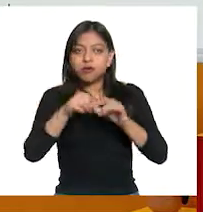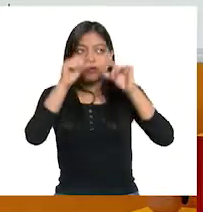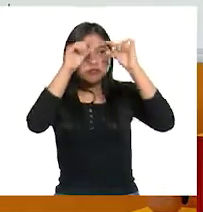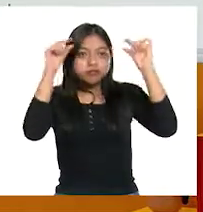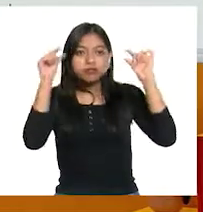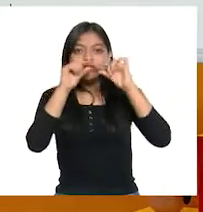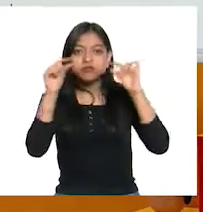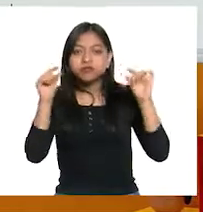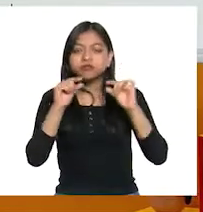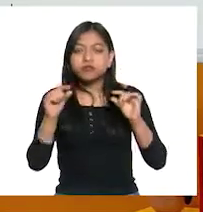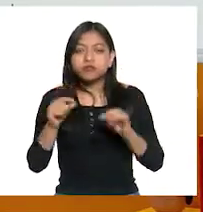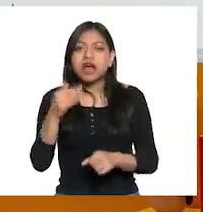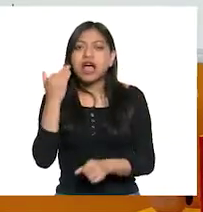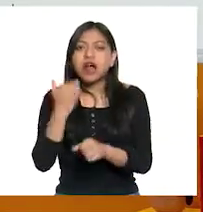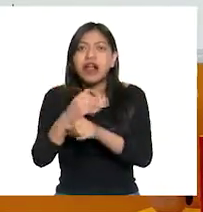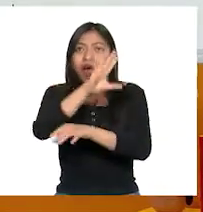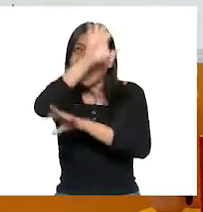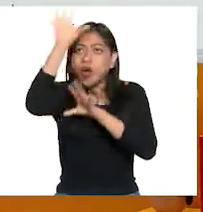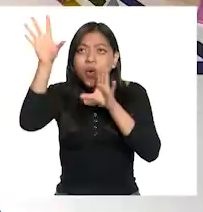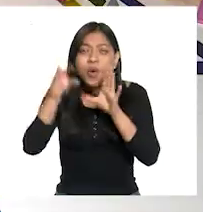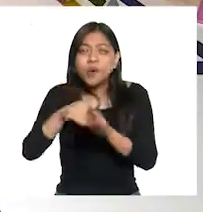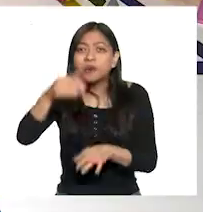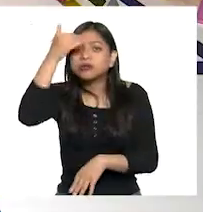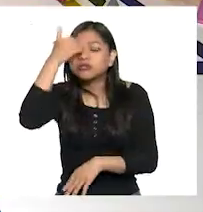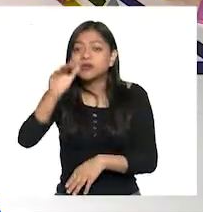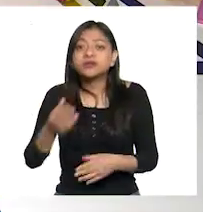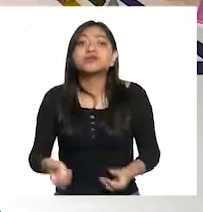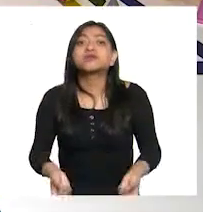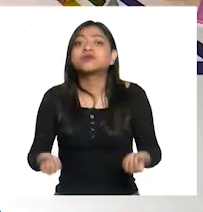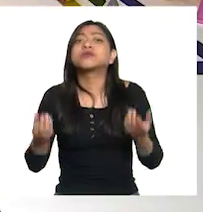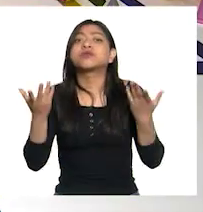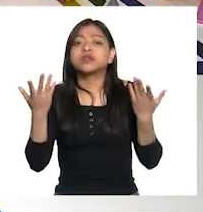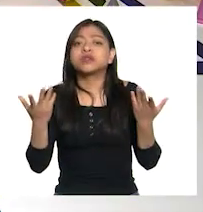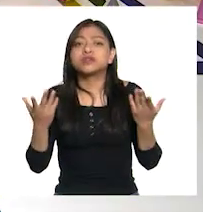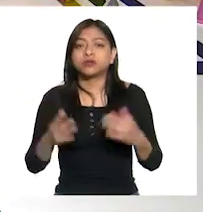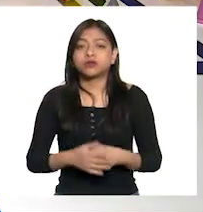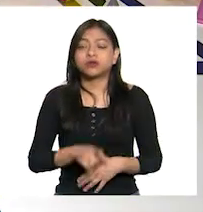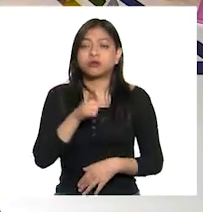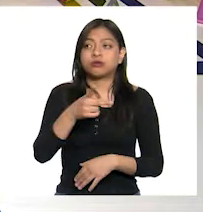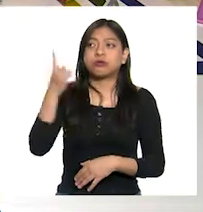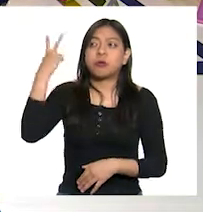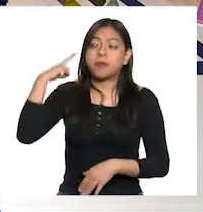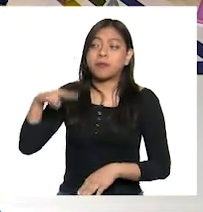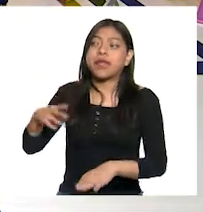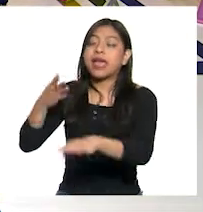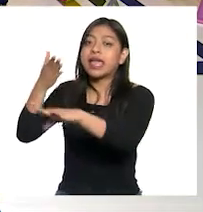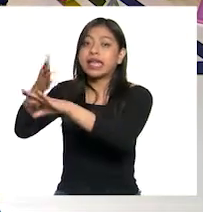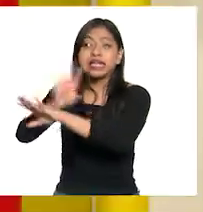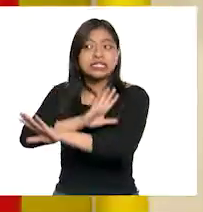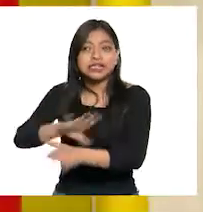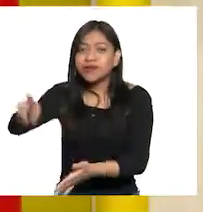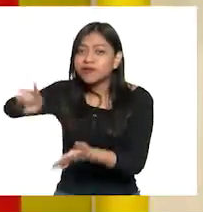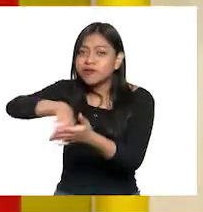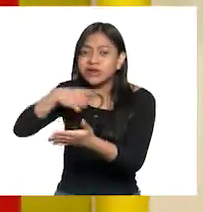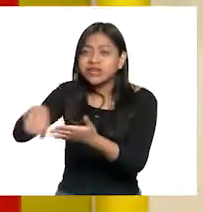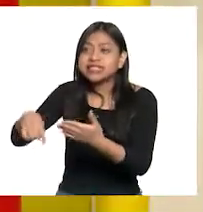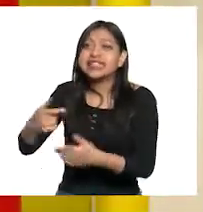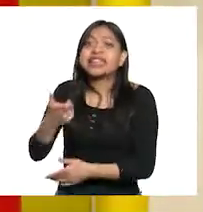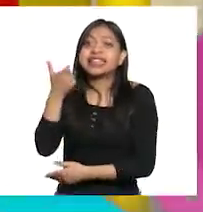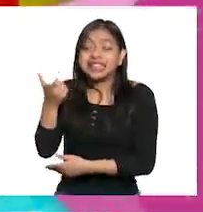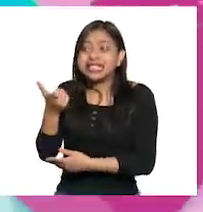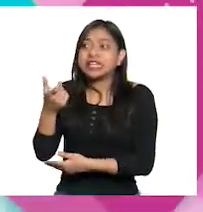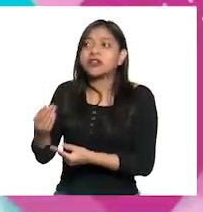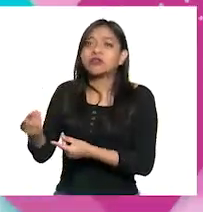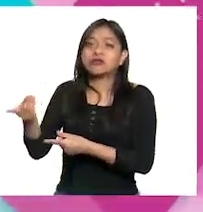necesaria. Ahora, ¿cómo podemos resolver esto, Eric? ¿Saber cuánto le van a regresar? Pues, hay que sumar todo